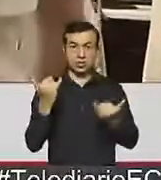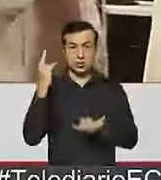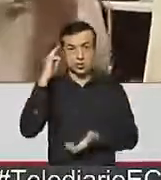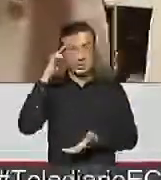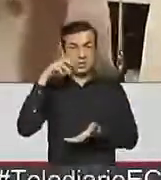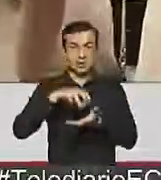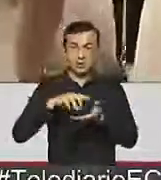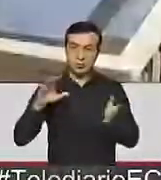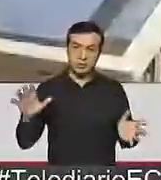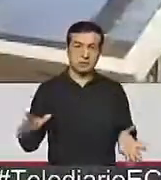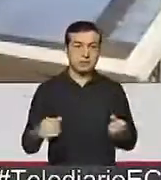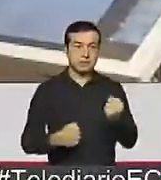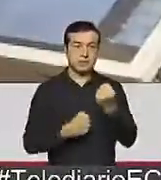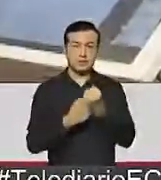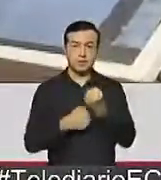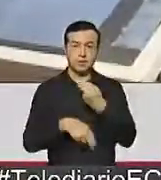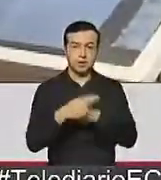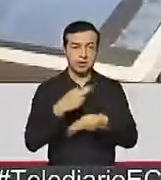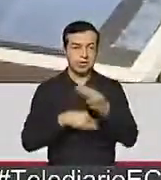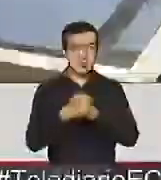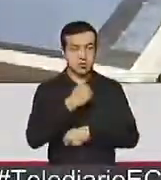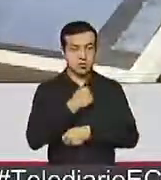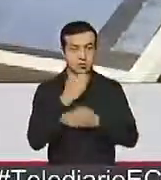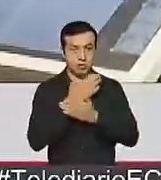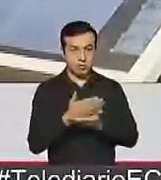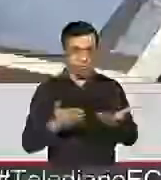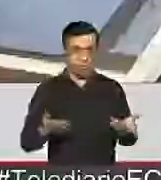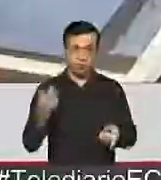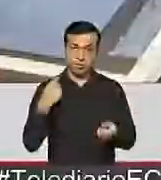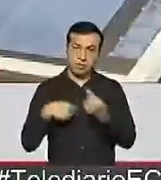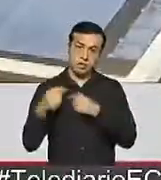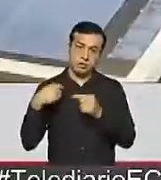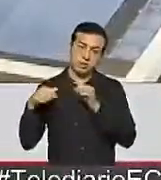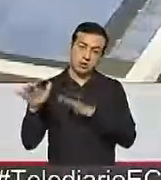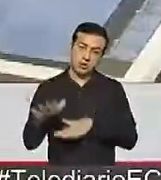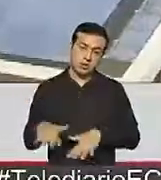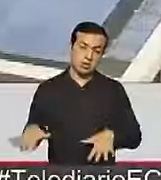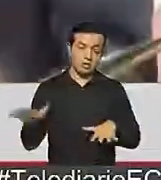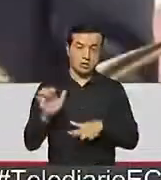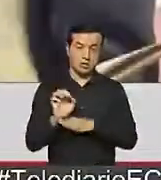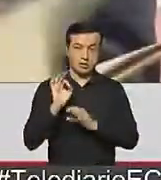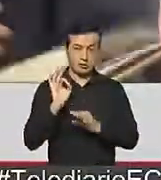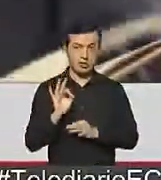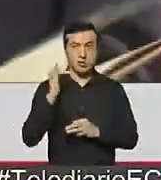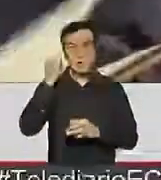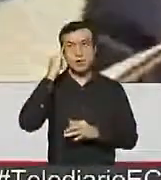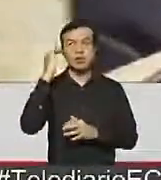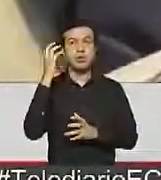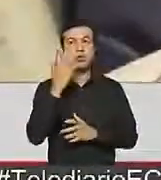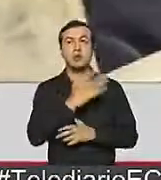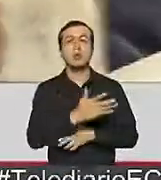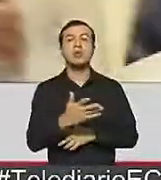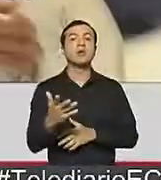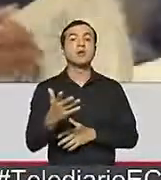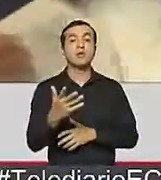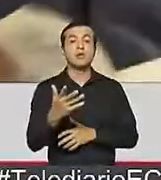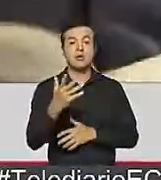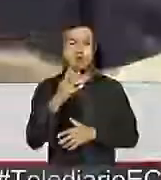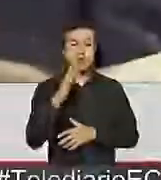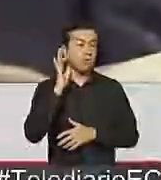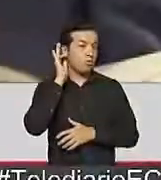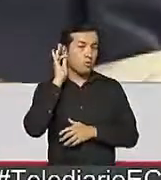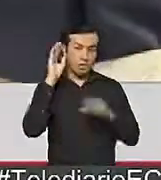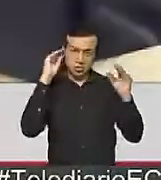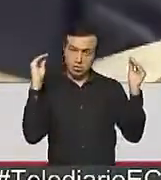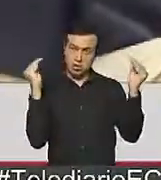que impulsa y facilita la comercialización del trabajo de los artesanos de todo el Ecuador. La iniciativa fue presentada por Rocío